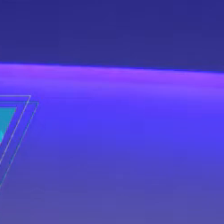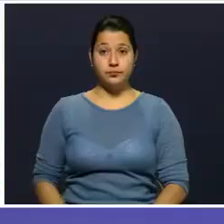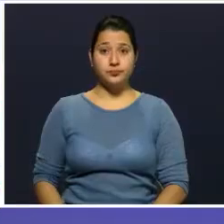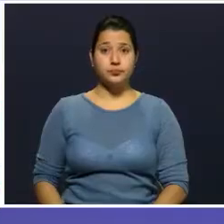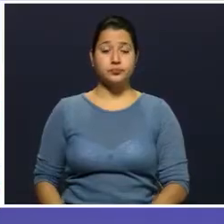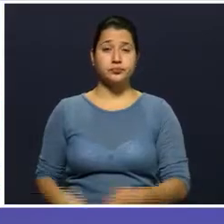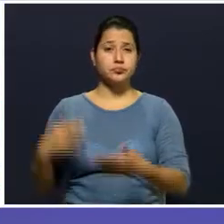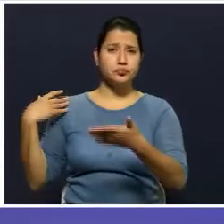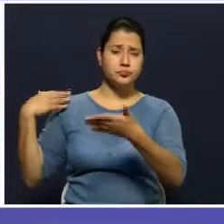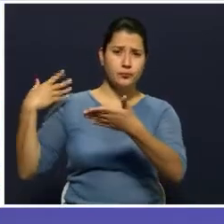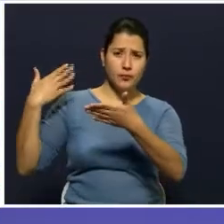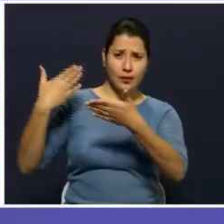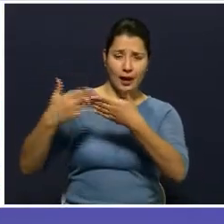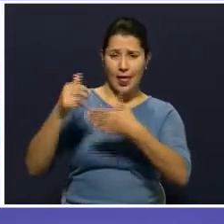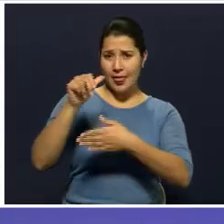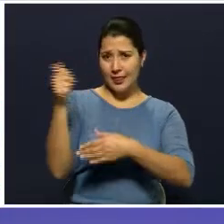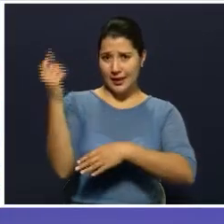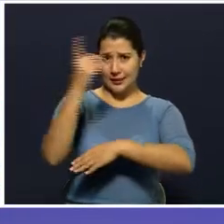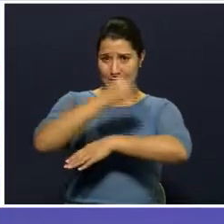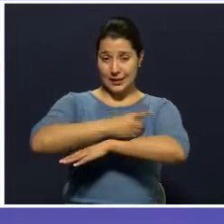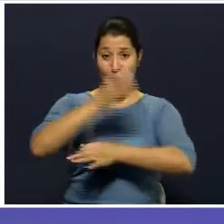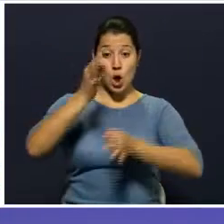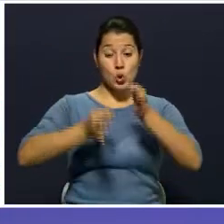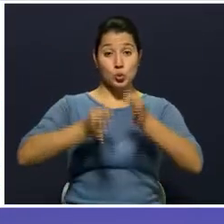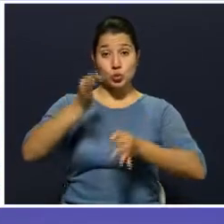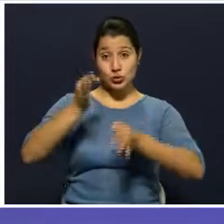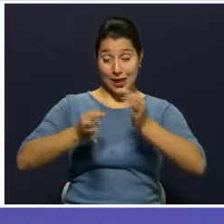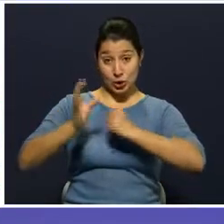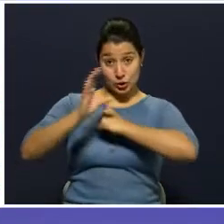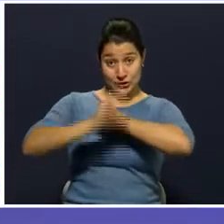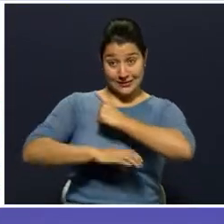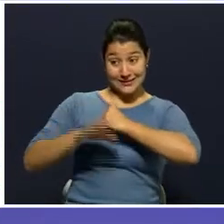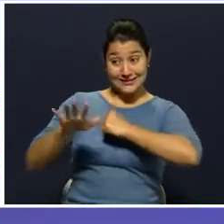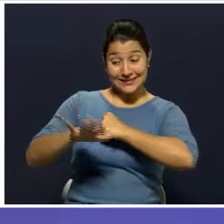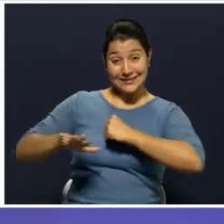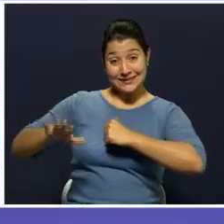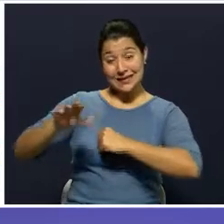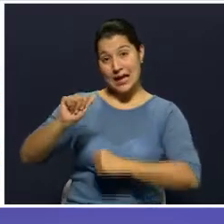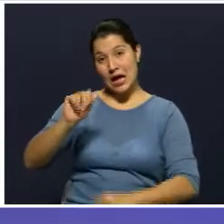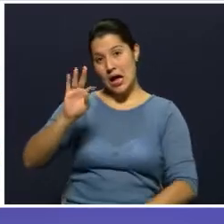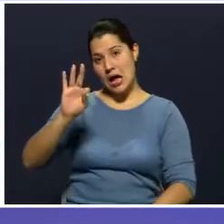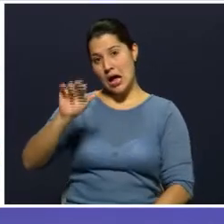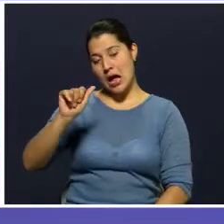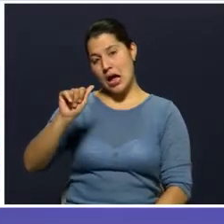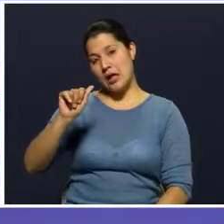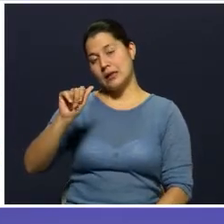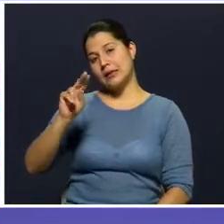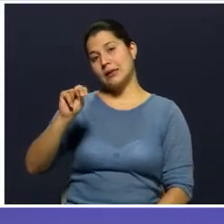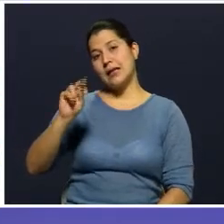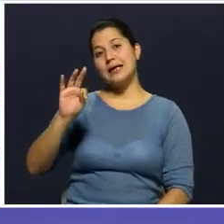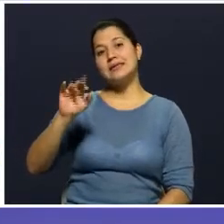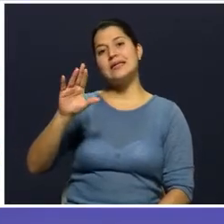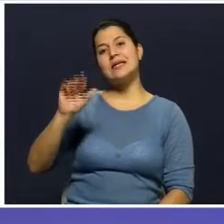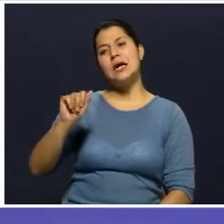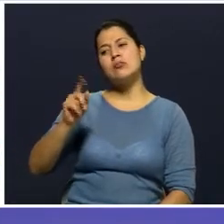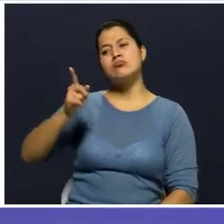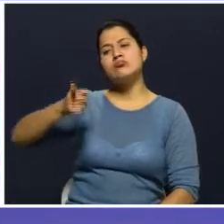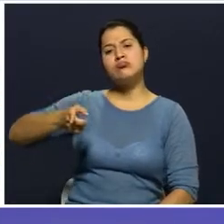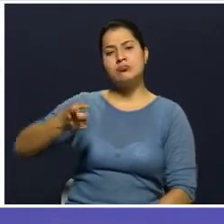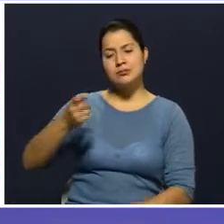Hace 10 días, el Juzgado de Ejecución de la Pena de la Zona Atlántica ordenó tomar medidas especiales para evitar